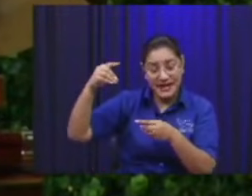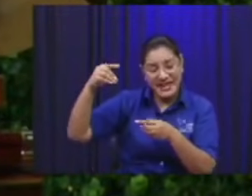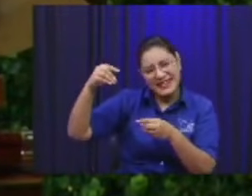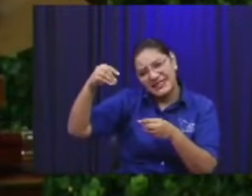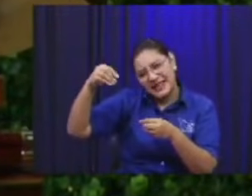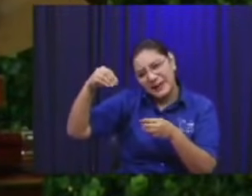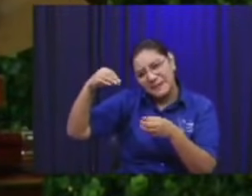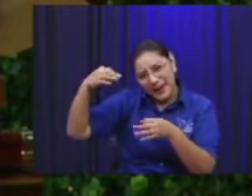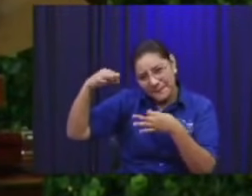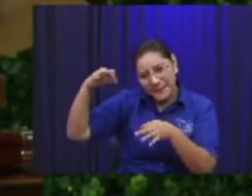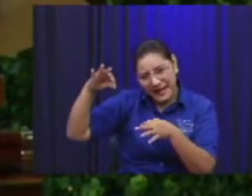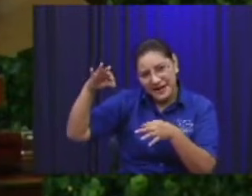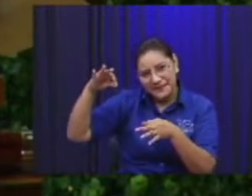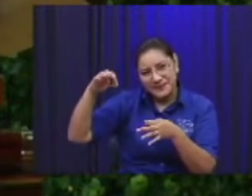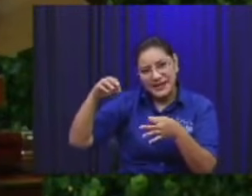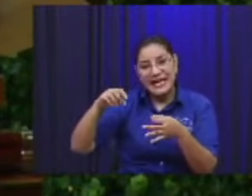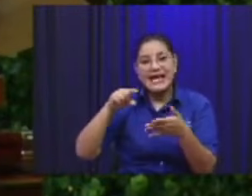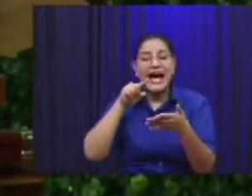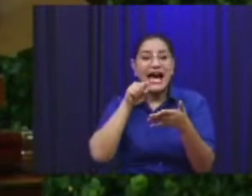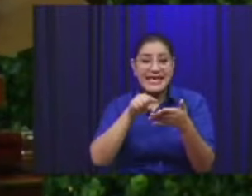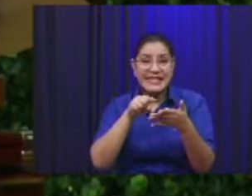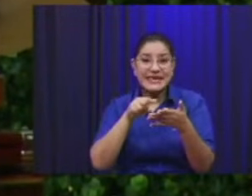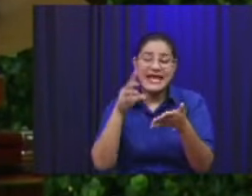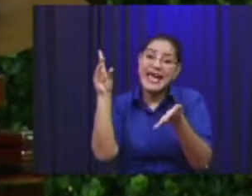10 literalmente